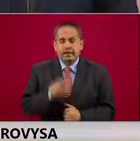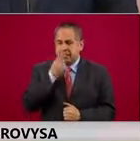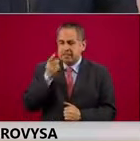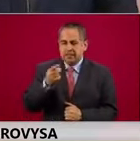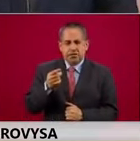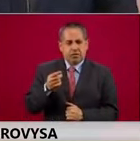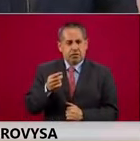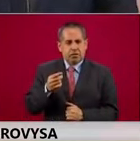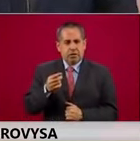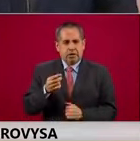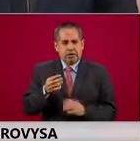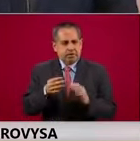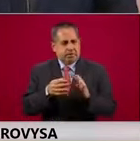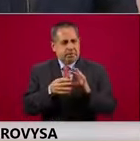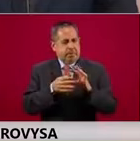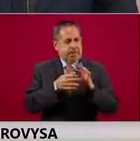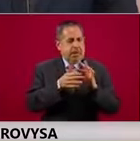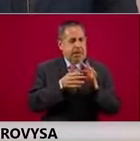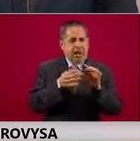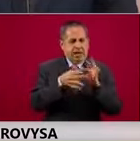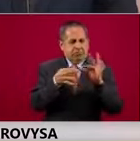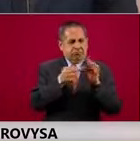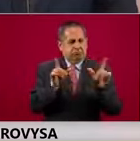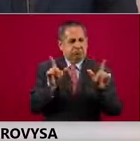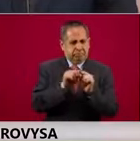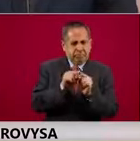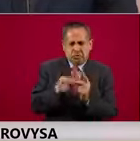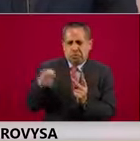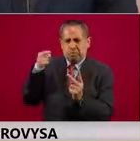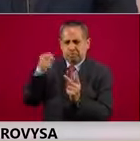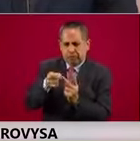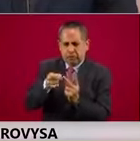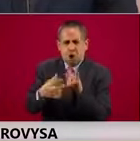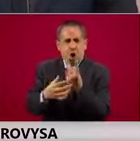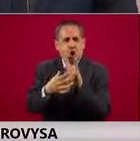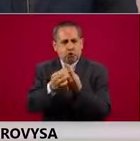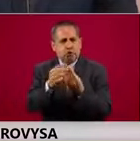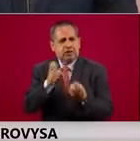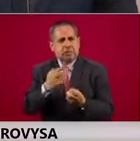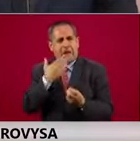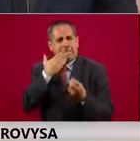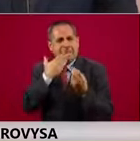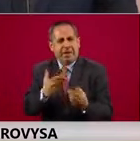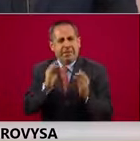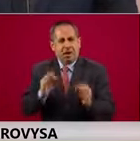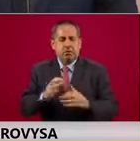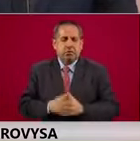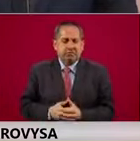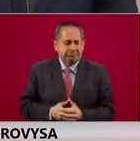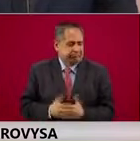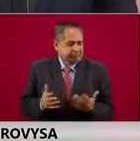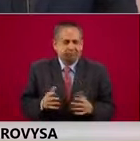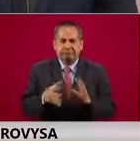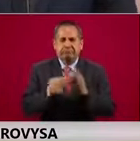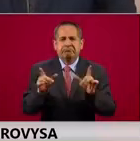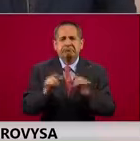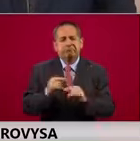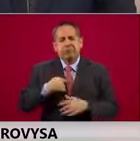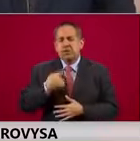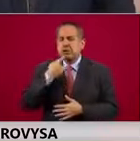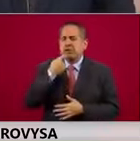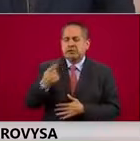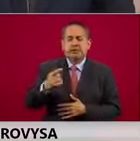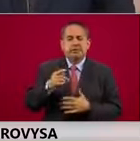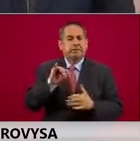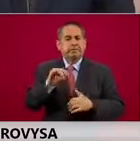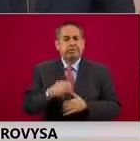sido en algunos momentos criticadas porque el presidente Andrés Manuel López Obrador habla muy lento. Sí. ¿No? Y el